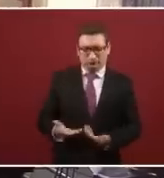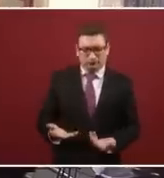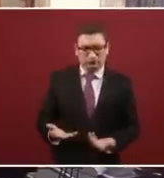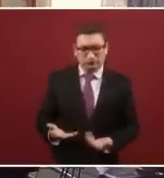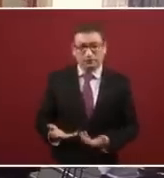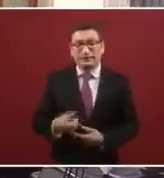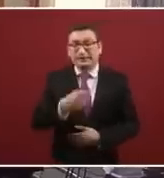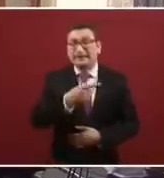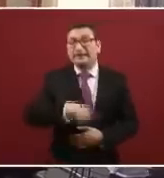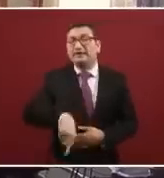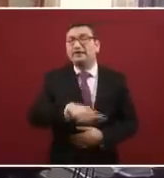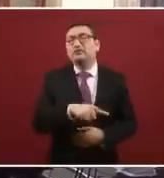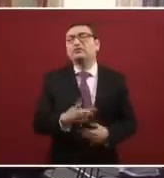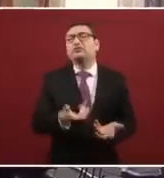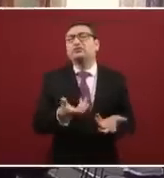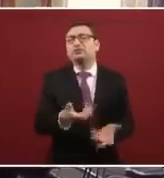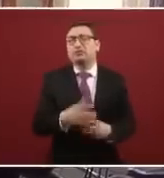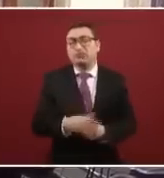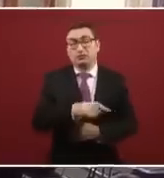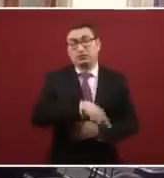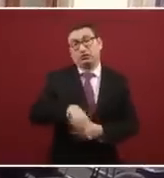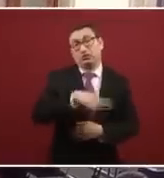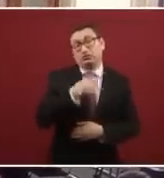eran capaces de declarar